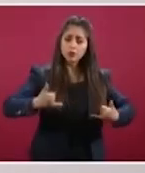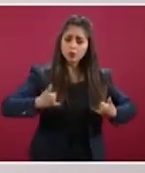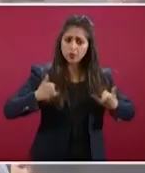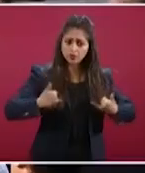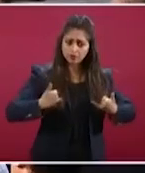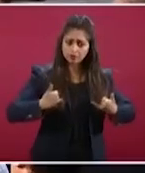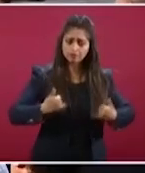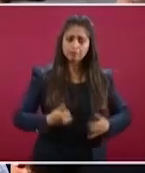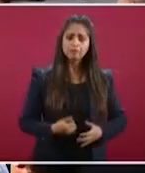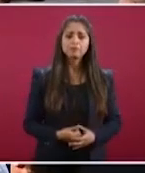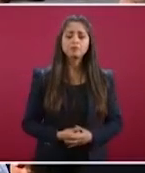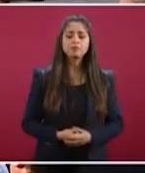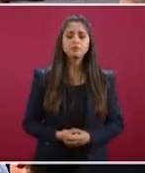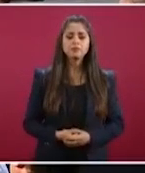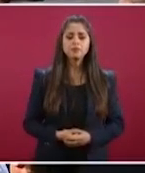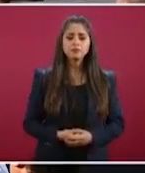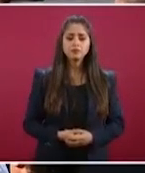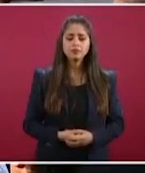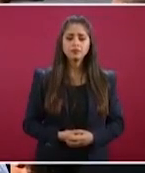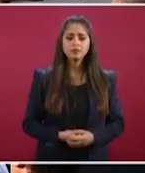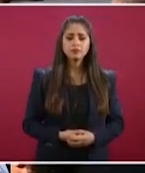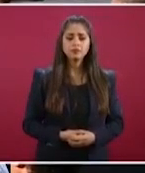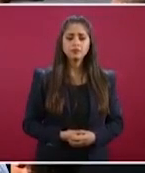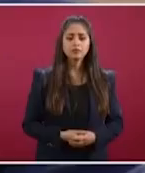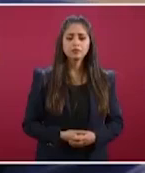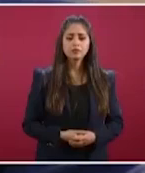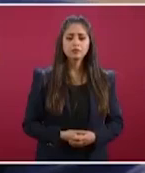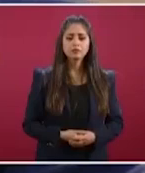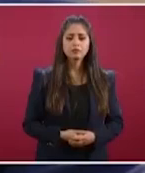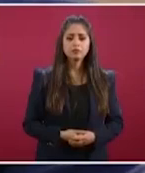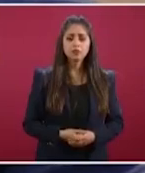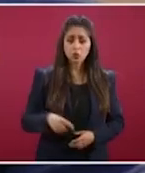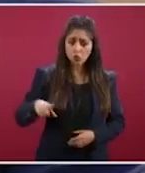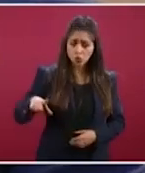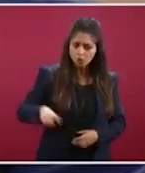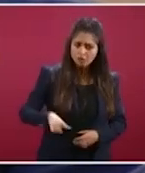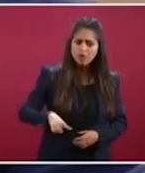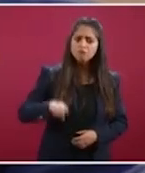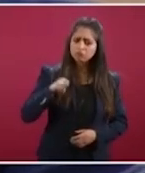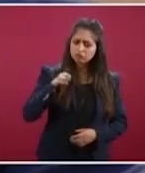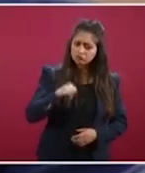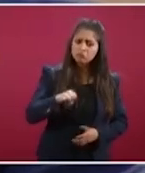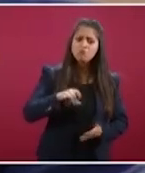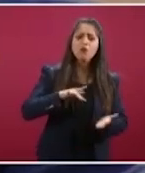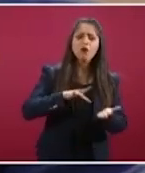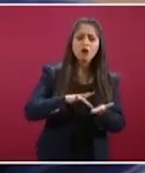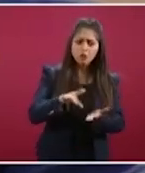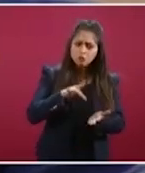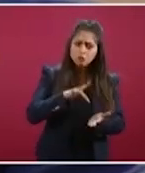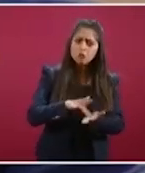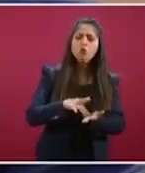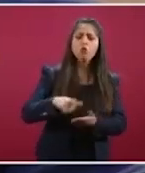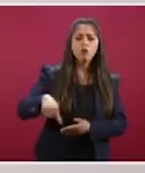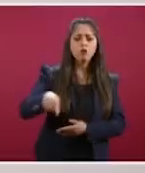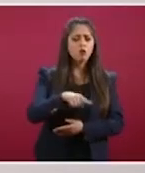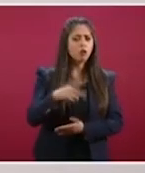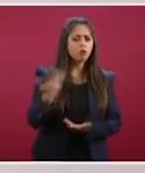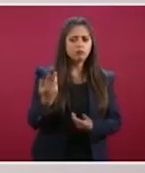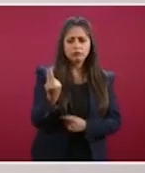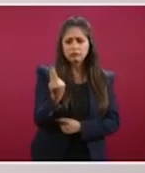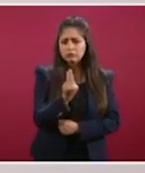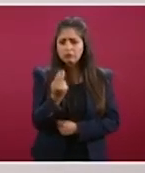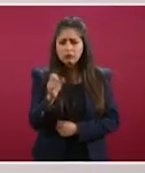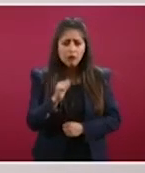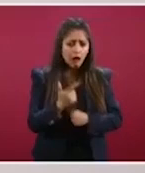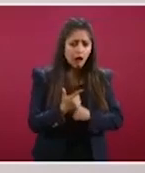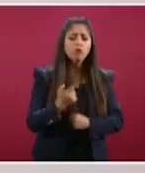que nosotros vamos a seguir ayudando en todo lo que